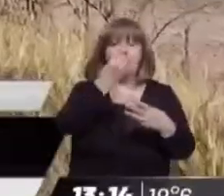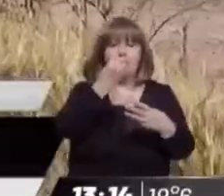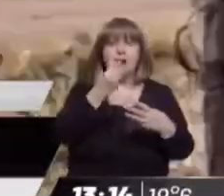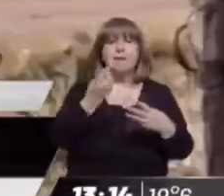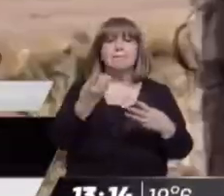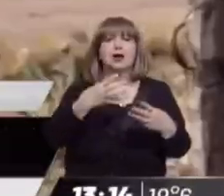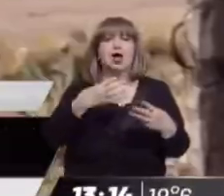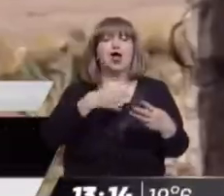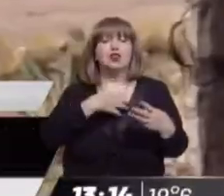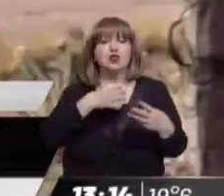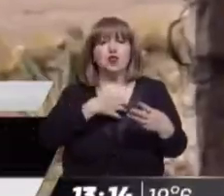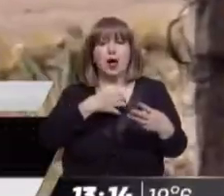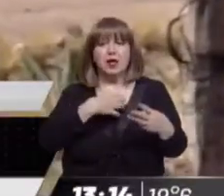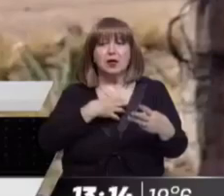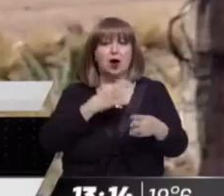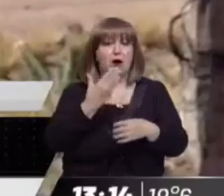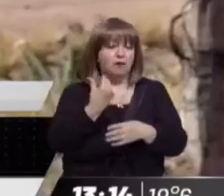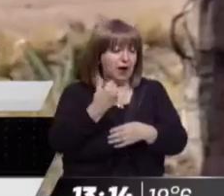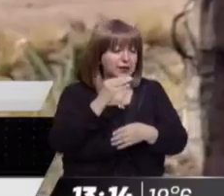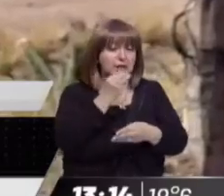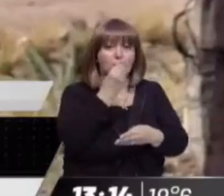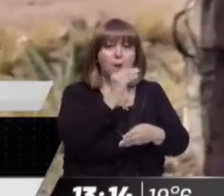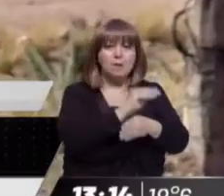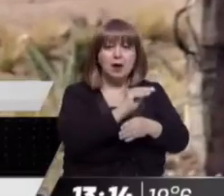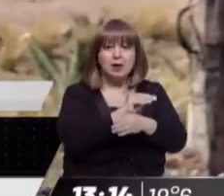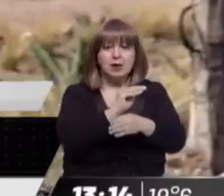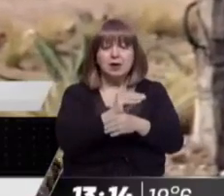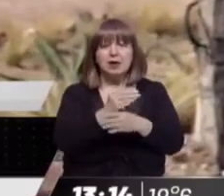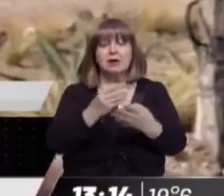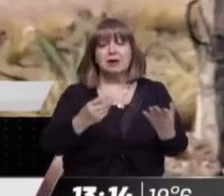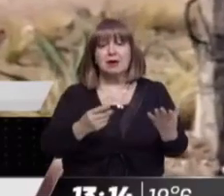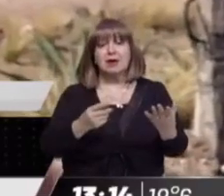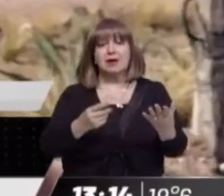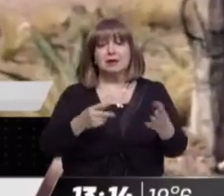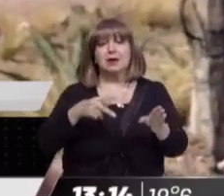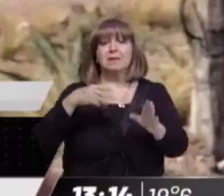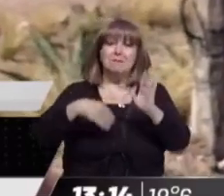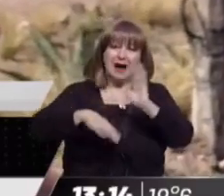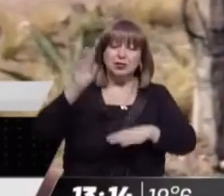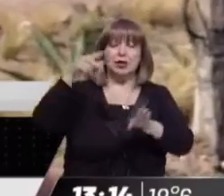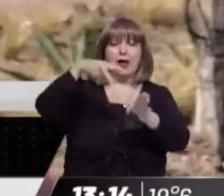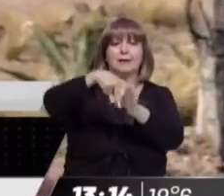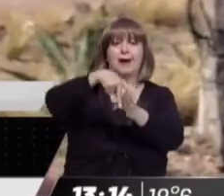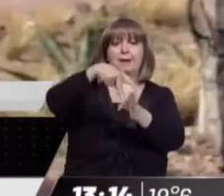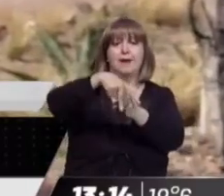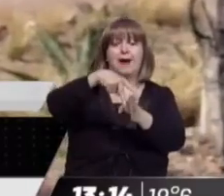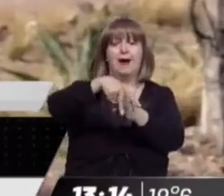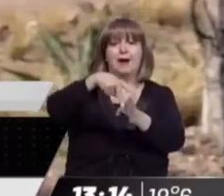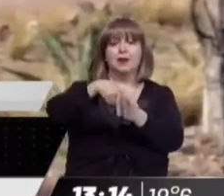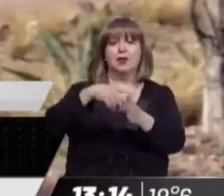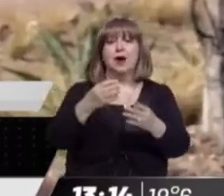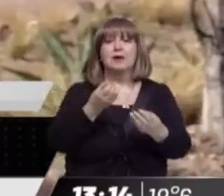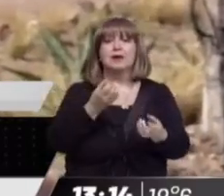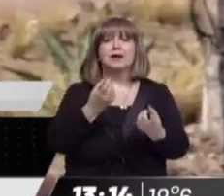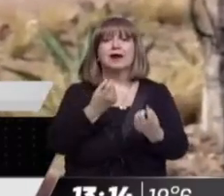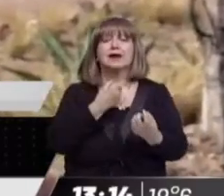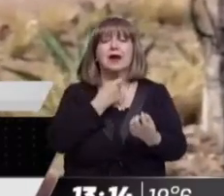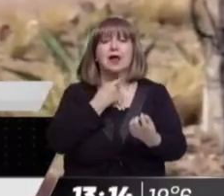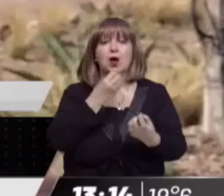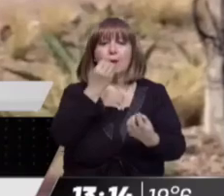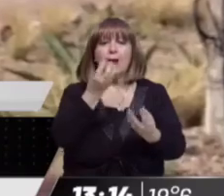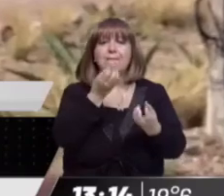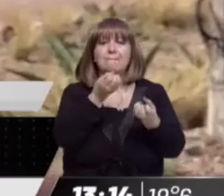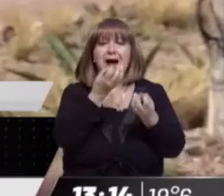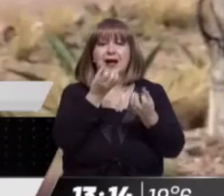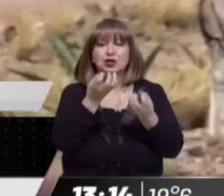dueños originales no les dan de comer Generalmente son caballos porque buscan pasto y acá No hay pasto el único pasto que hay